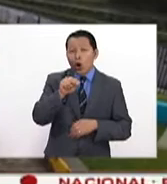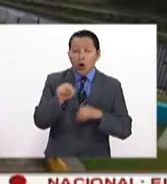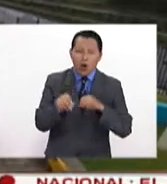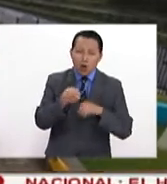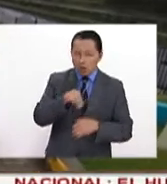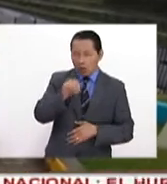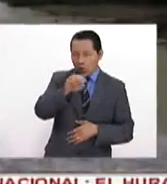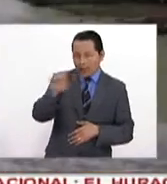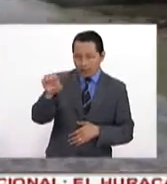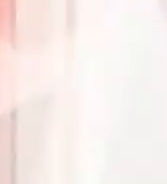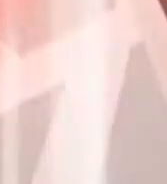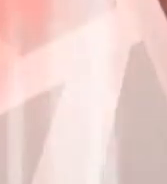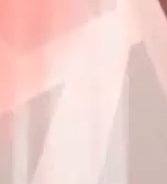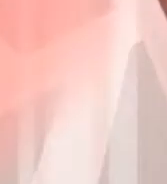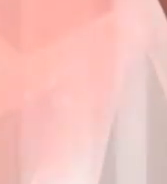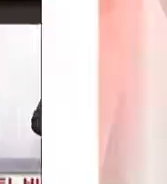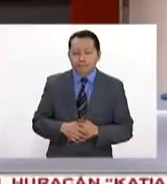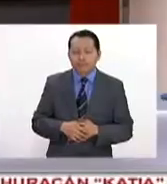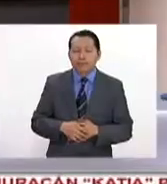de velocidad.